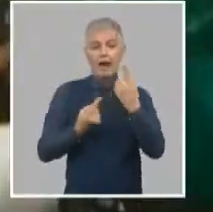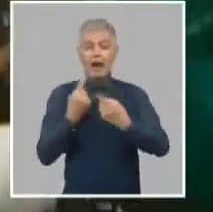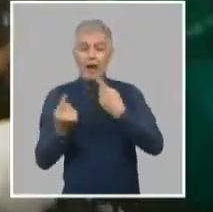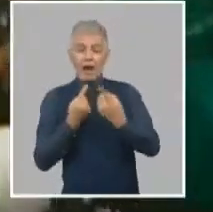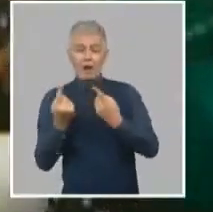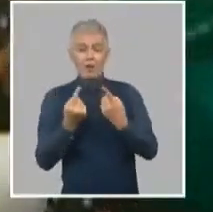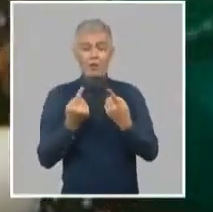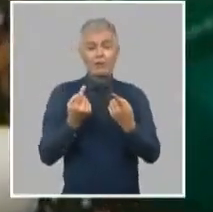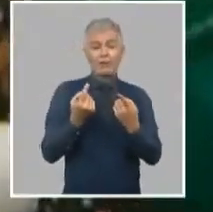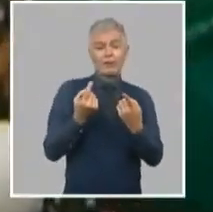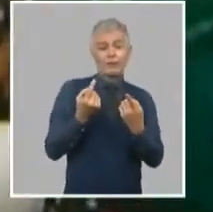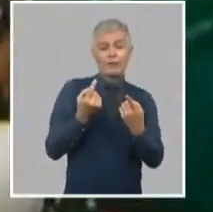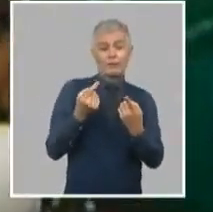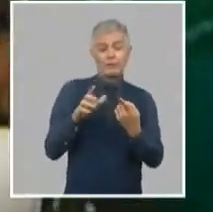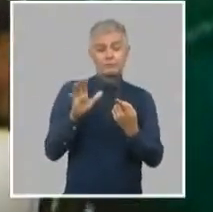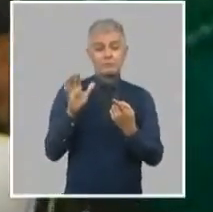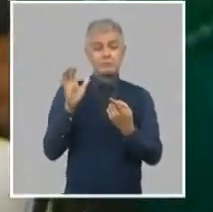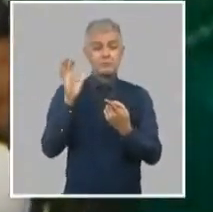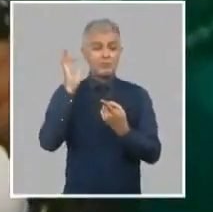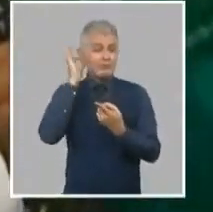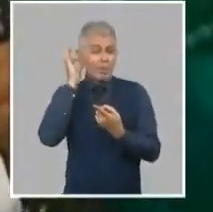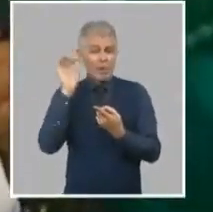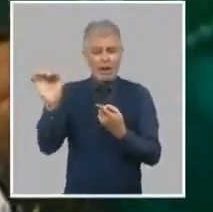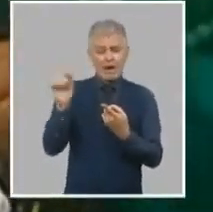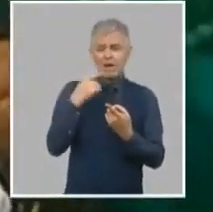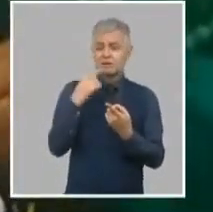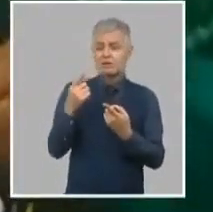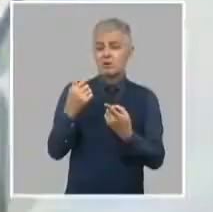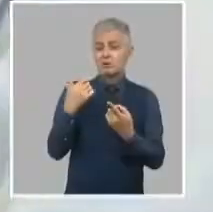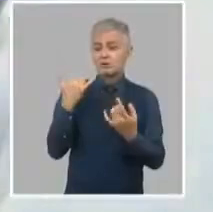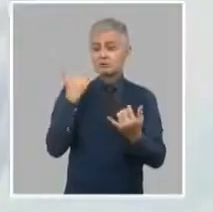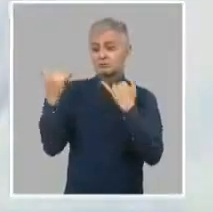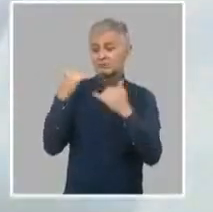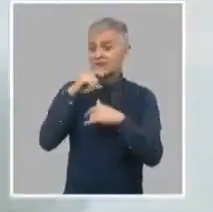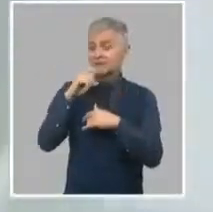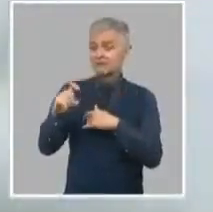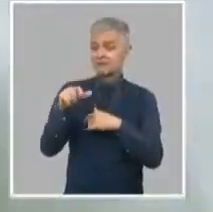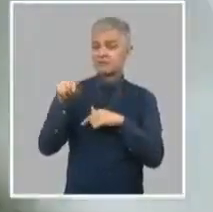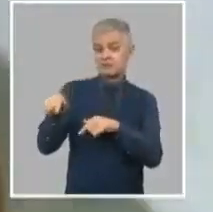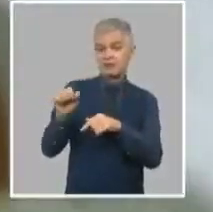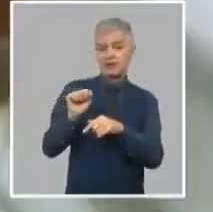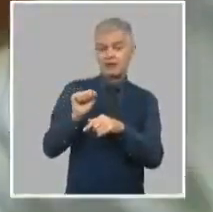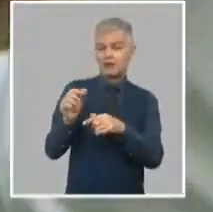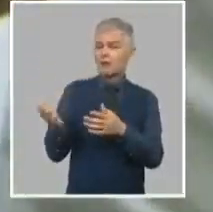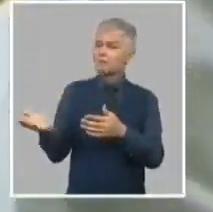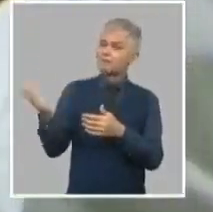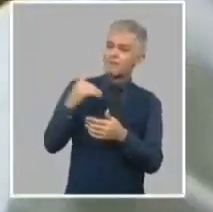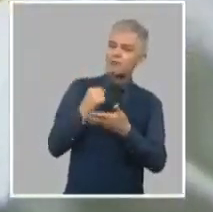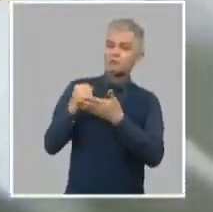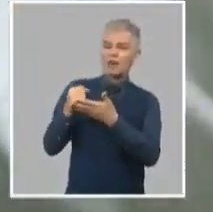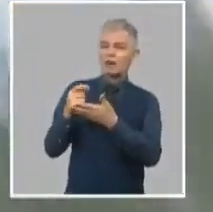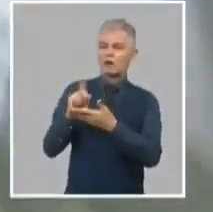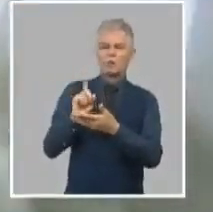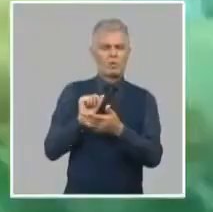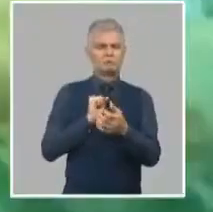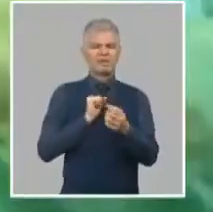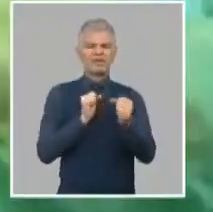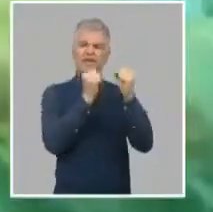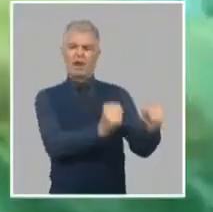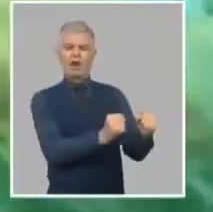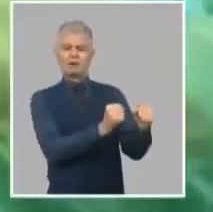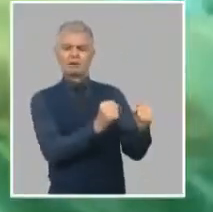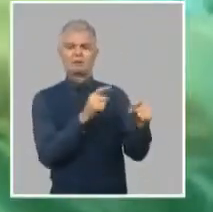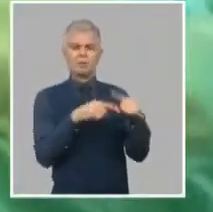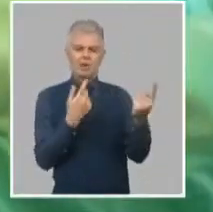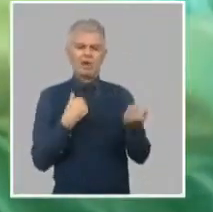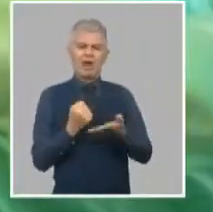estaba prácticamente incomunicada, ella nos pidió quedarse, que esa era su misión, que mientras no pudiera trabajar,